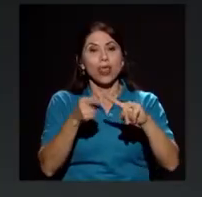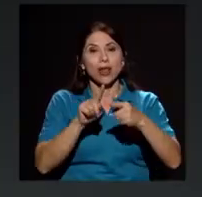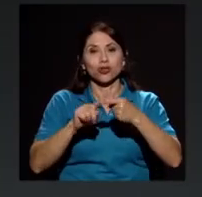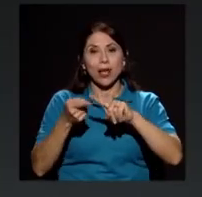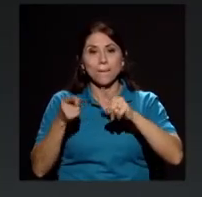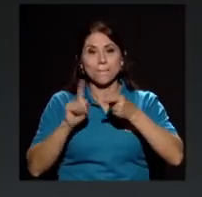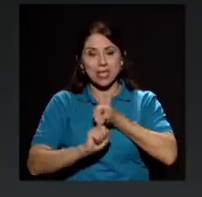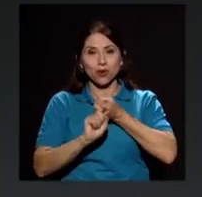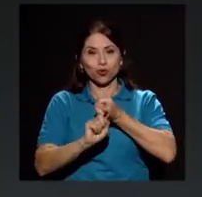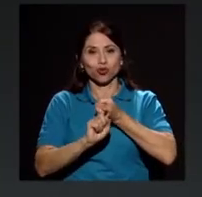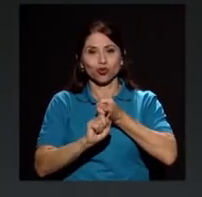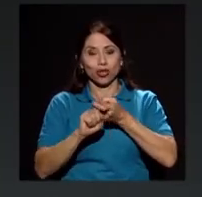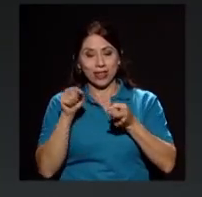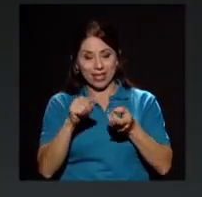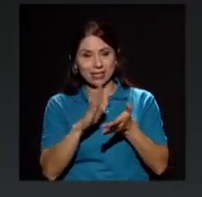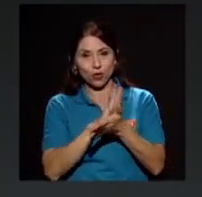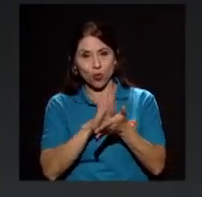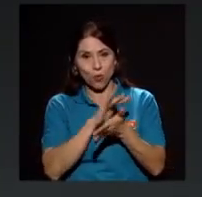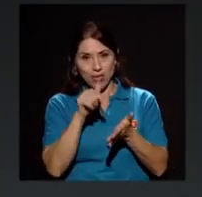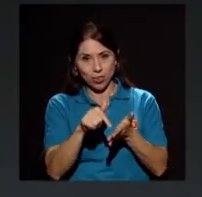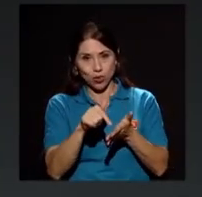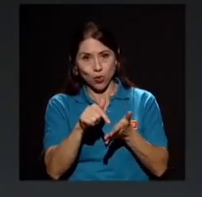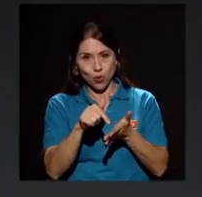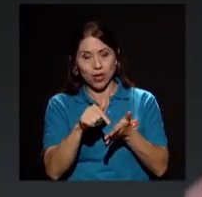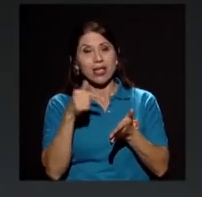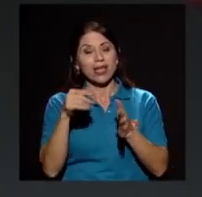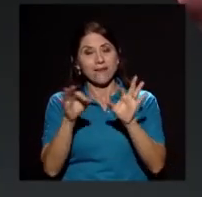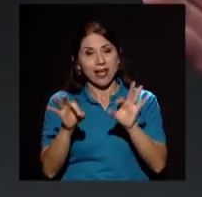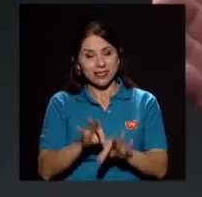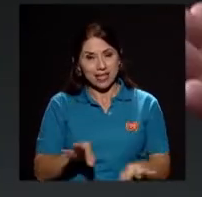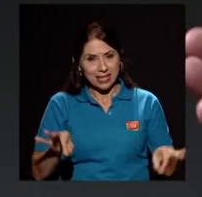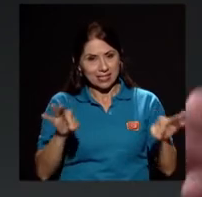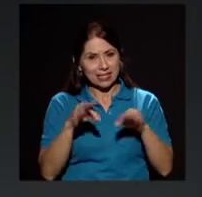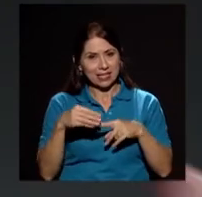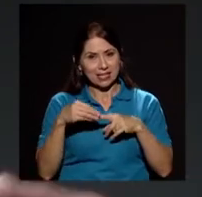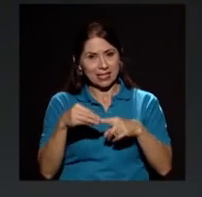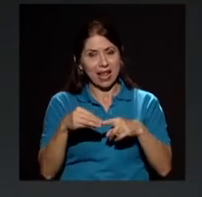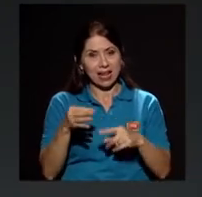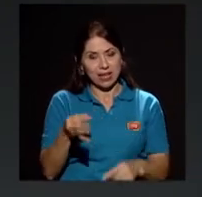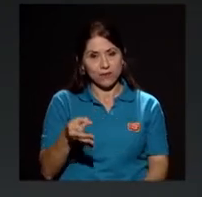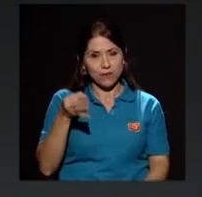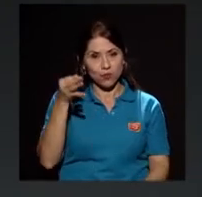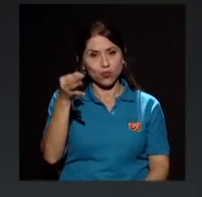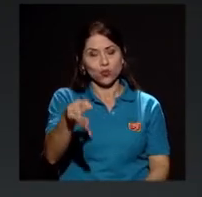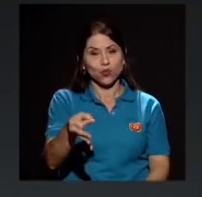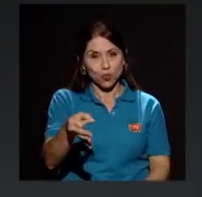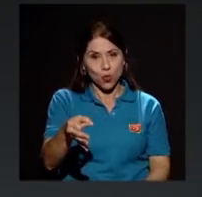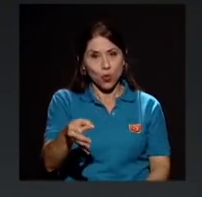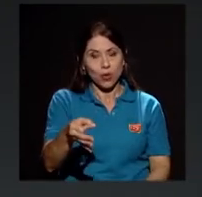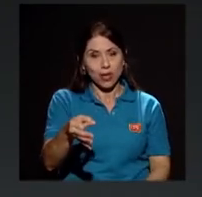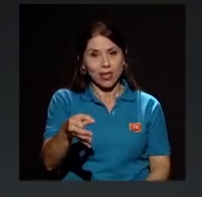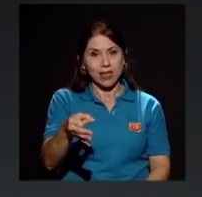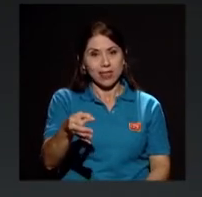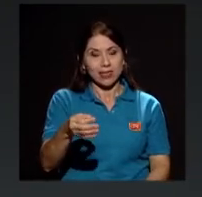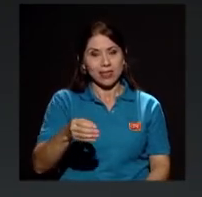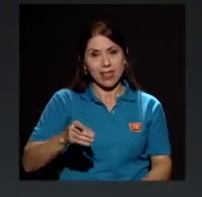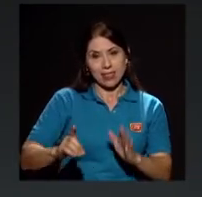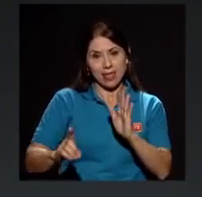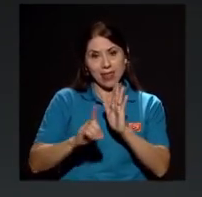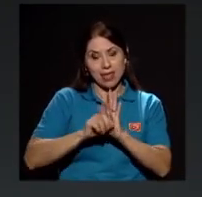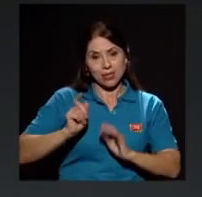este documento que va a ser esencial en el futuro del día del show